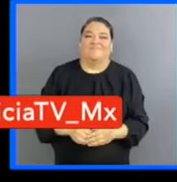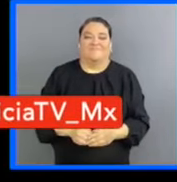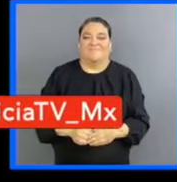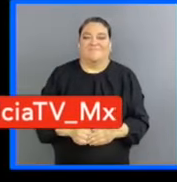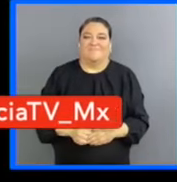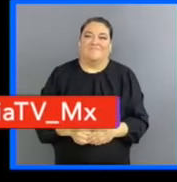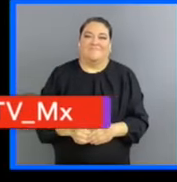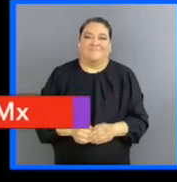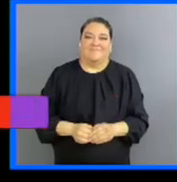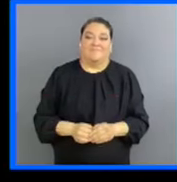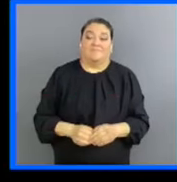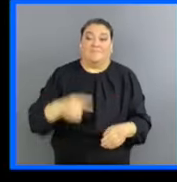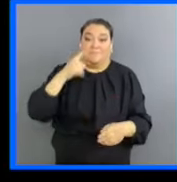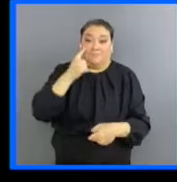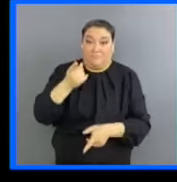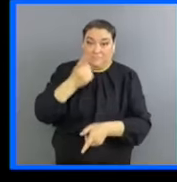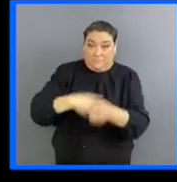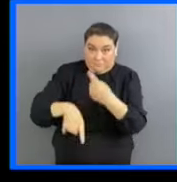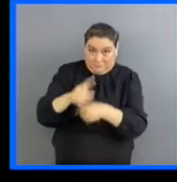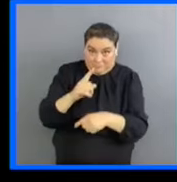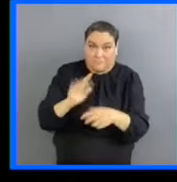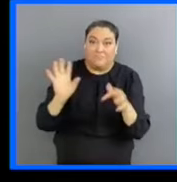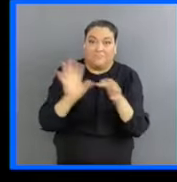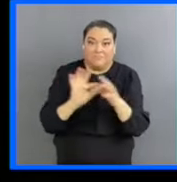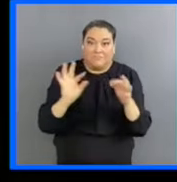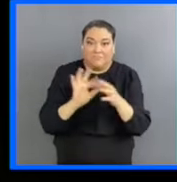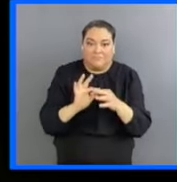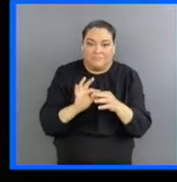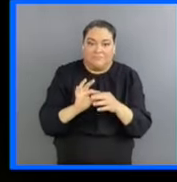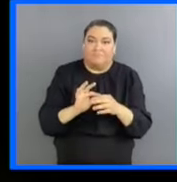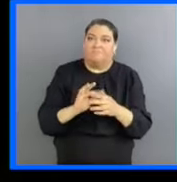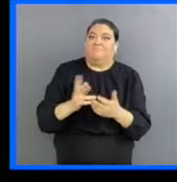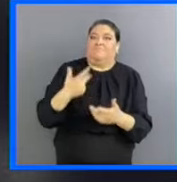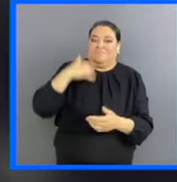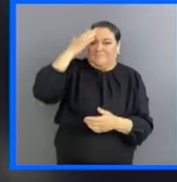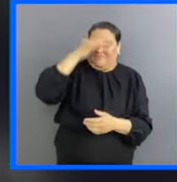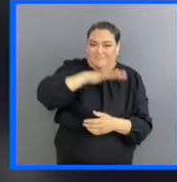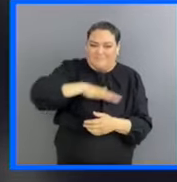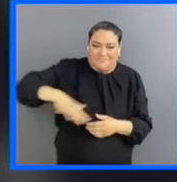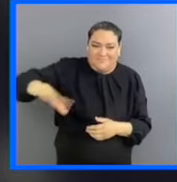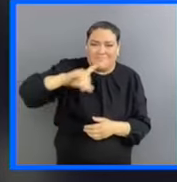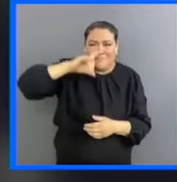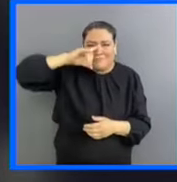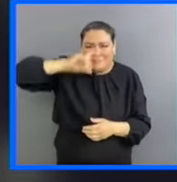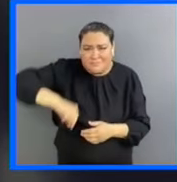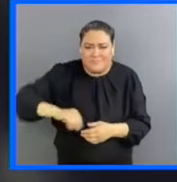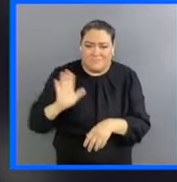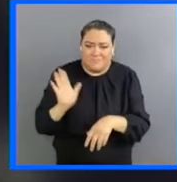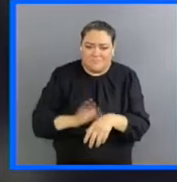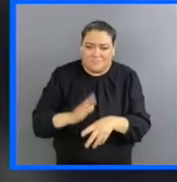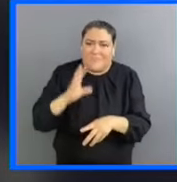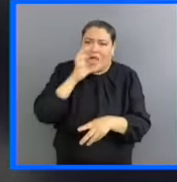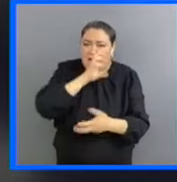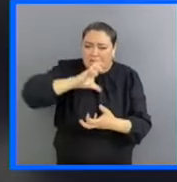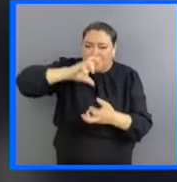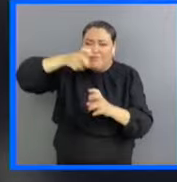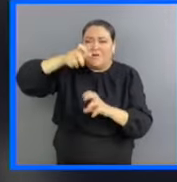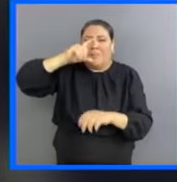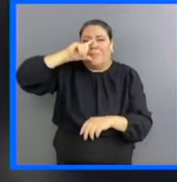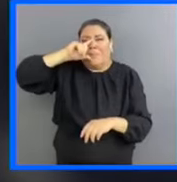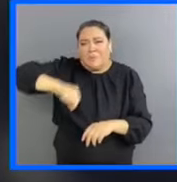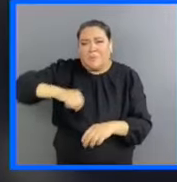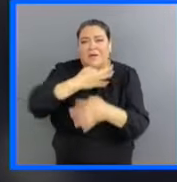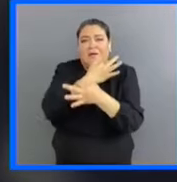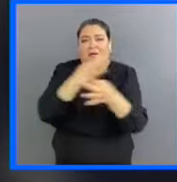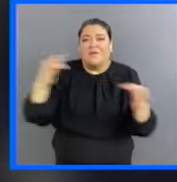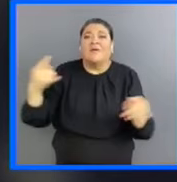Al regresar, la humanidad fracasó en su intento por limitar el aumento del calentamiento global, aseguró el secretario